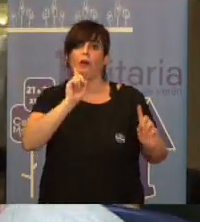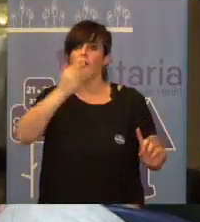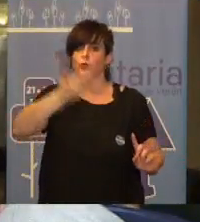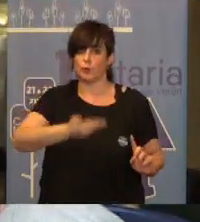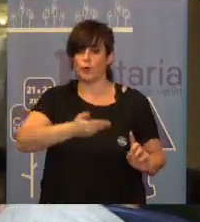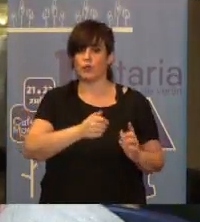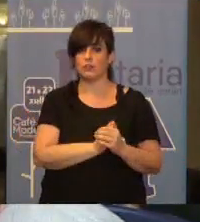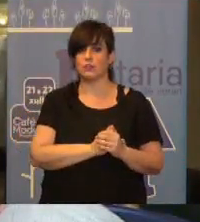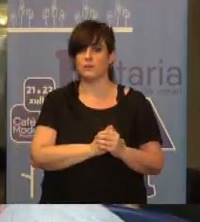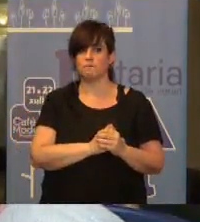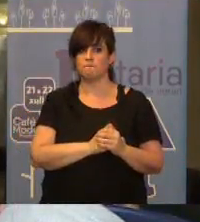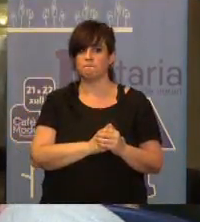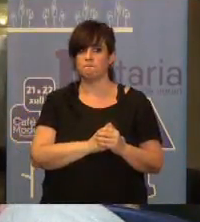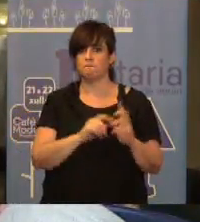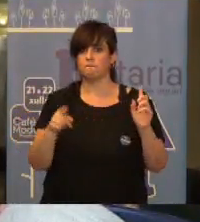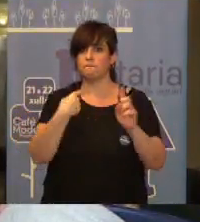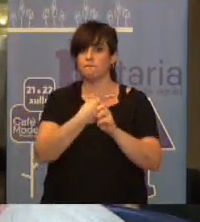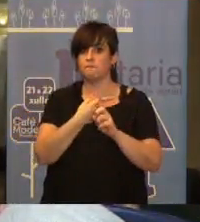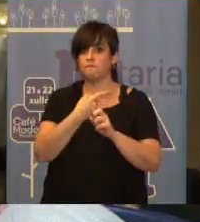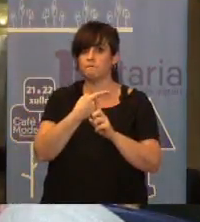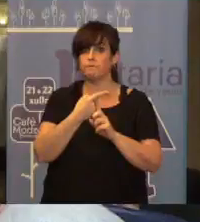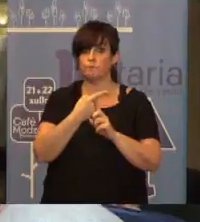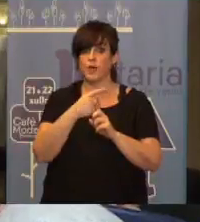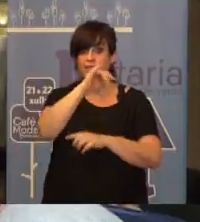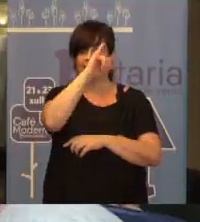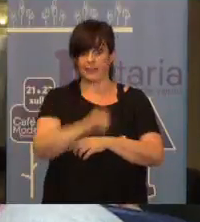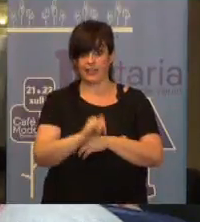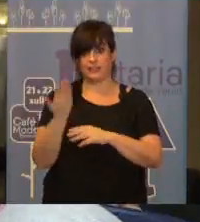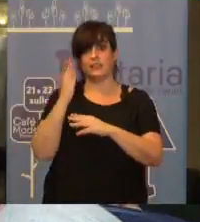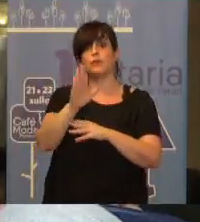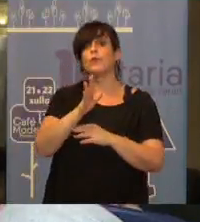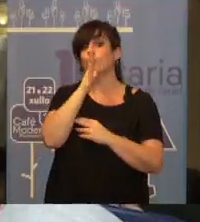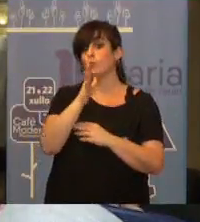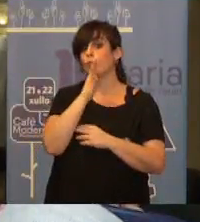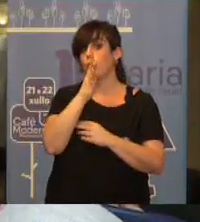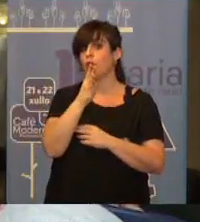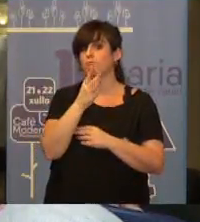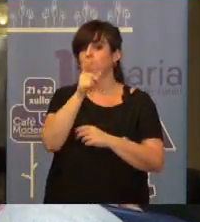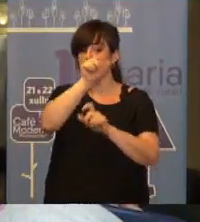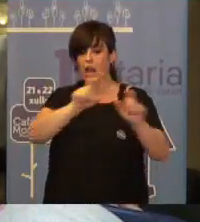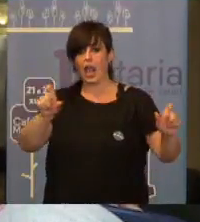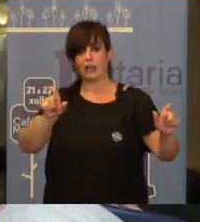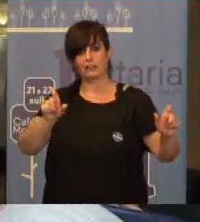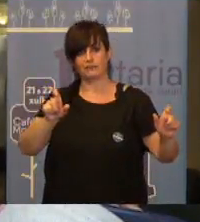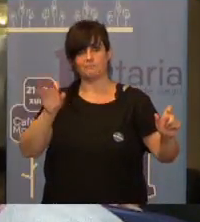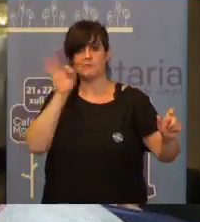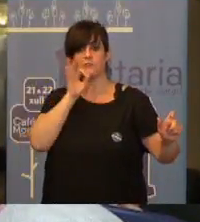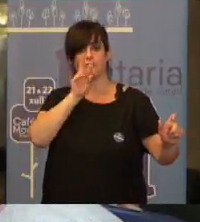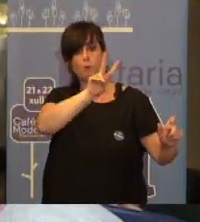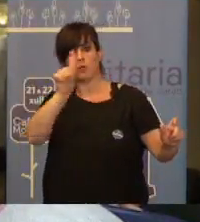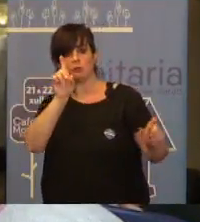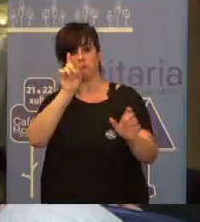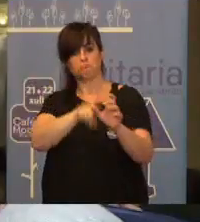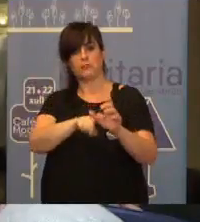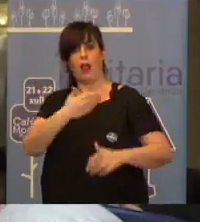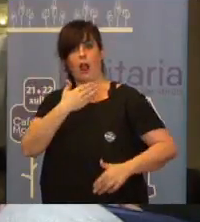tamén unha crisis de representatividade fruto da necesidade de participación no século XXI e, polo tanto,